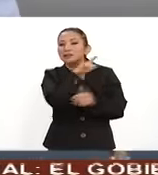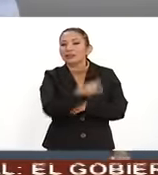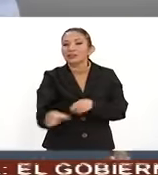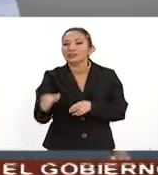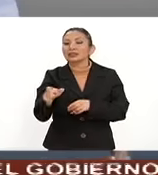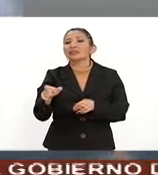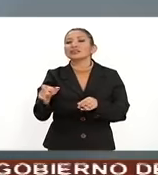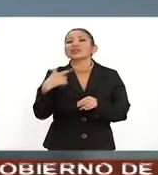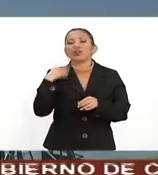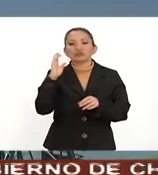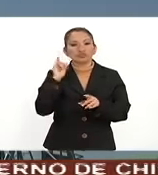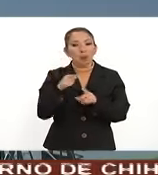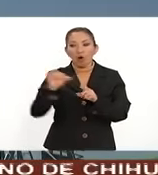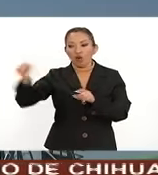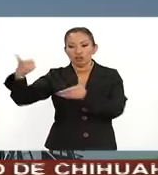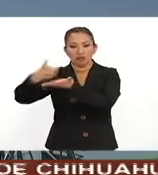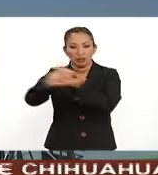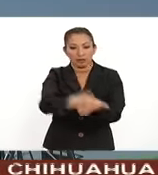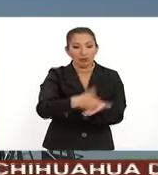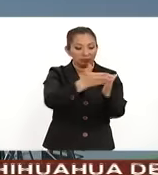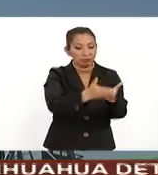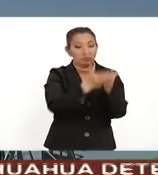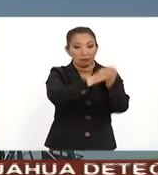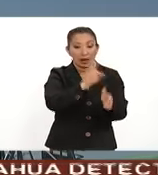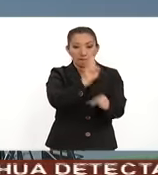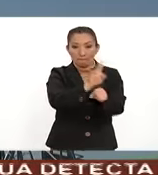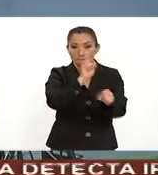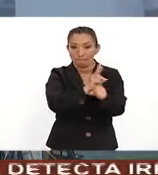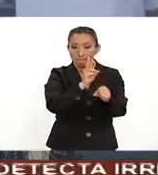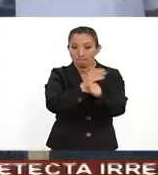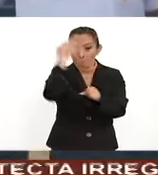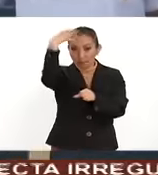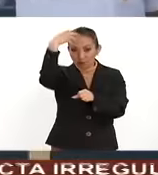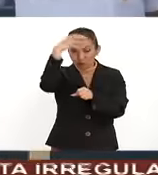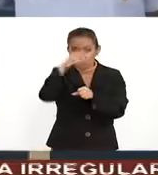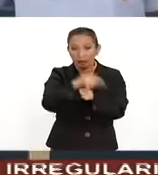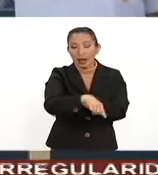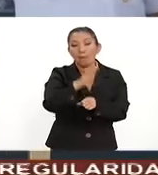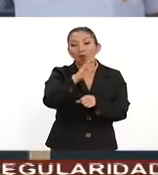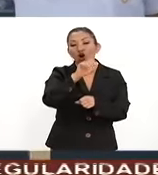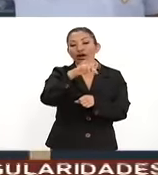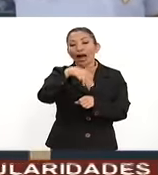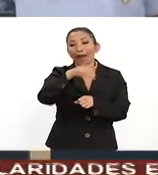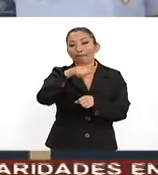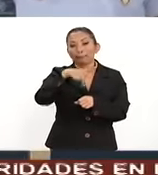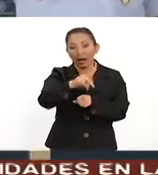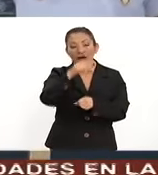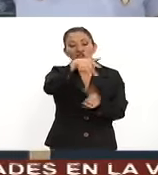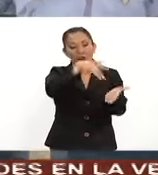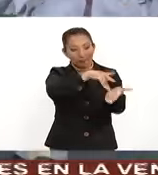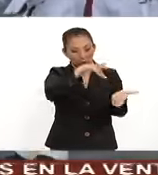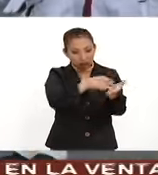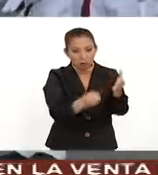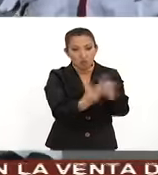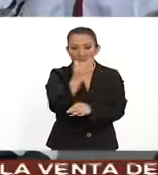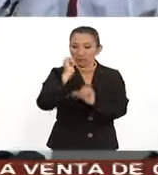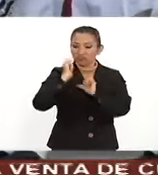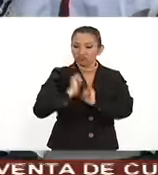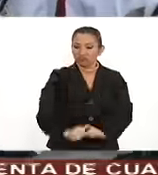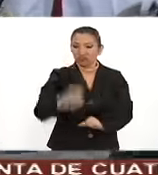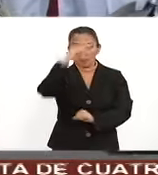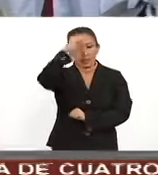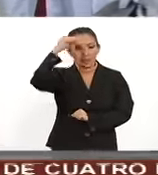13.700 indirectos. Afirmó que buques como la patrulla costera Bonampak PC-339 son los que apoyarán a la nueva Autoridad